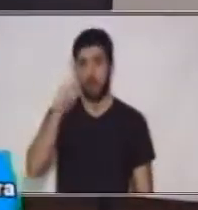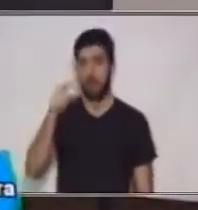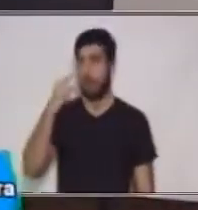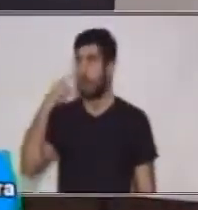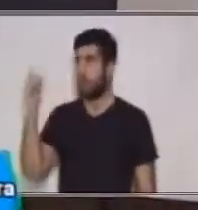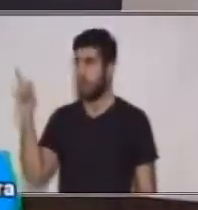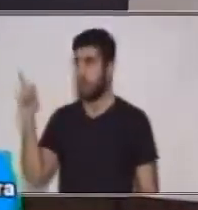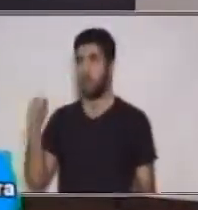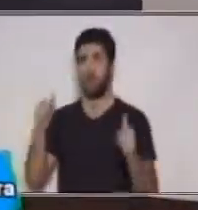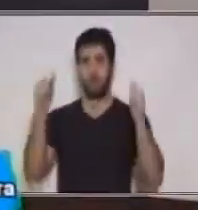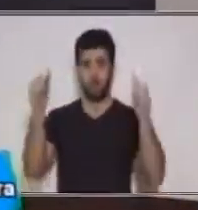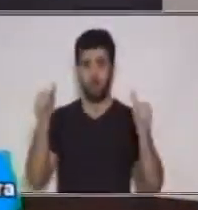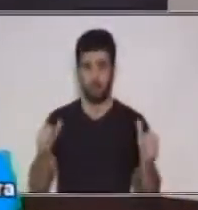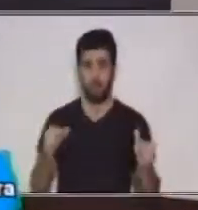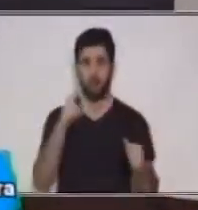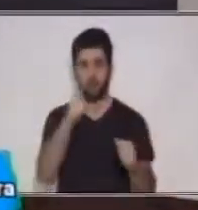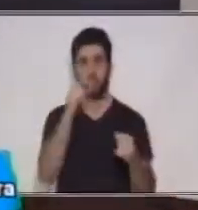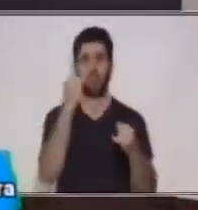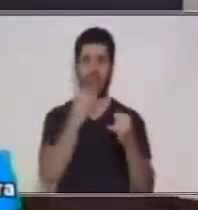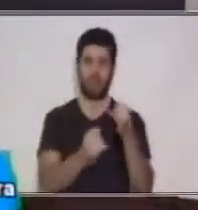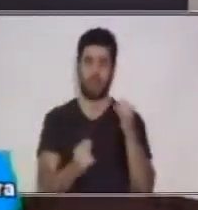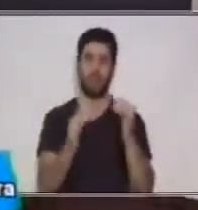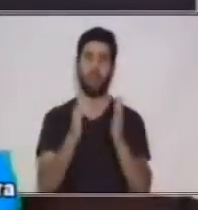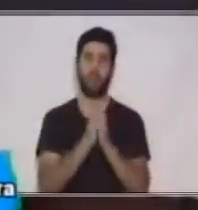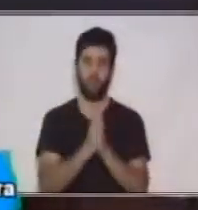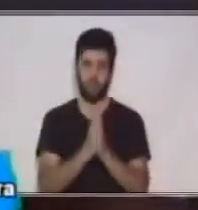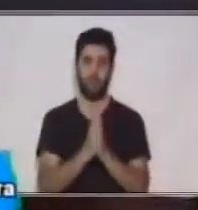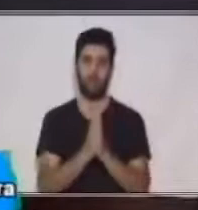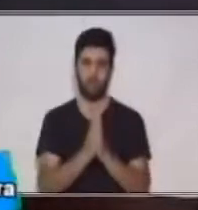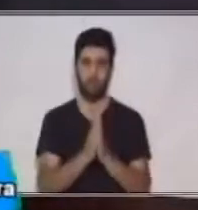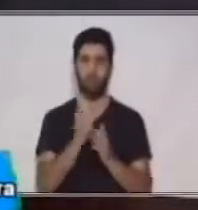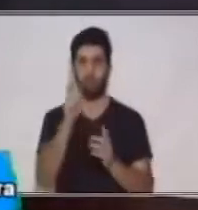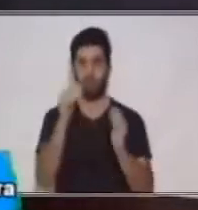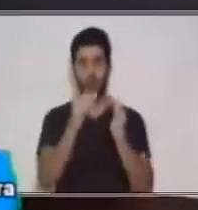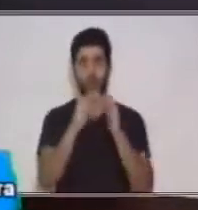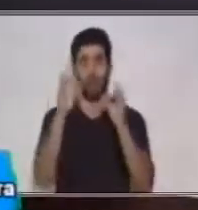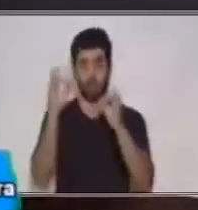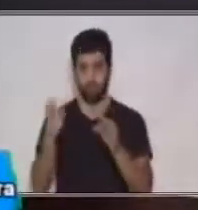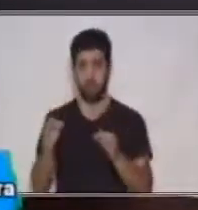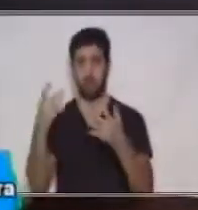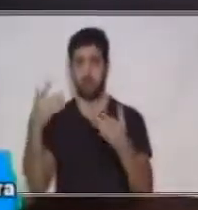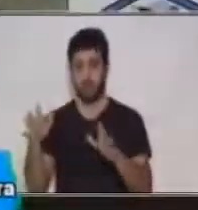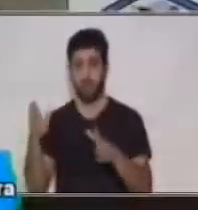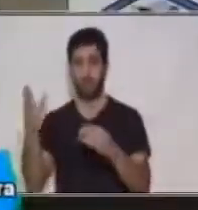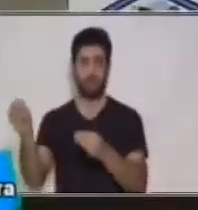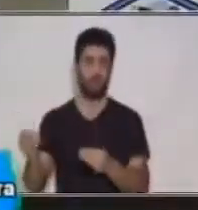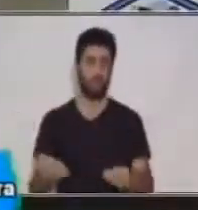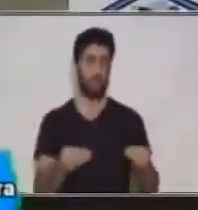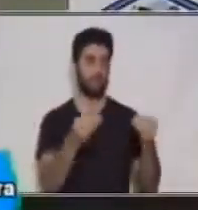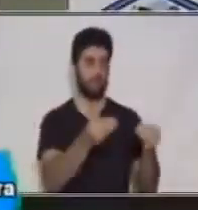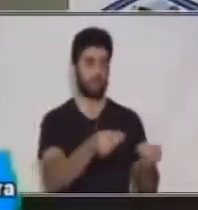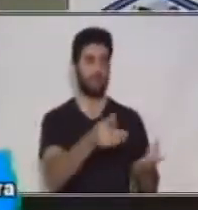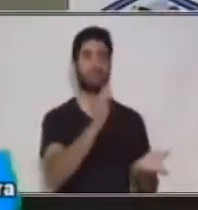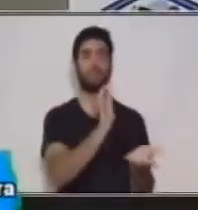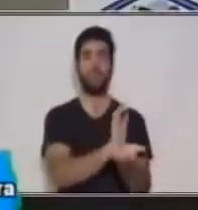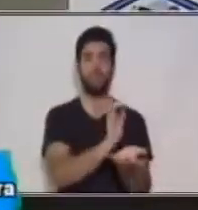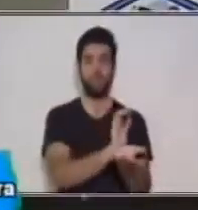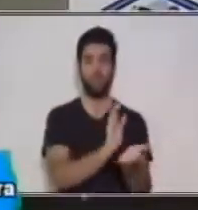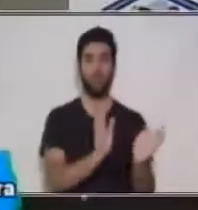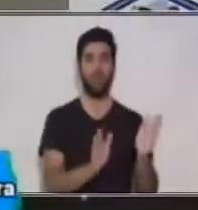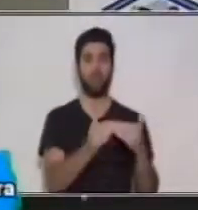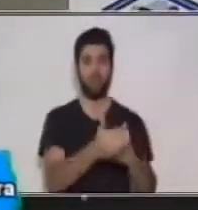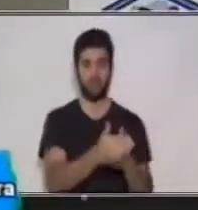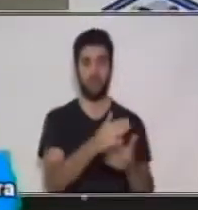y puedes realizar más ejercicios en casa. Todo lo puedes guardar en tu caja de Aprendo en Casa o en tu